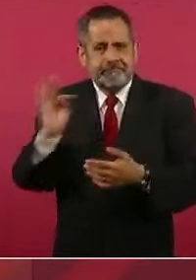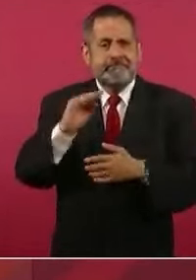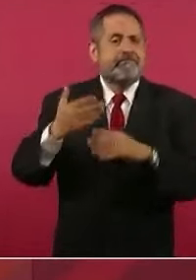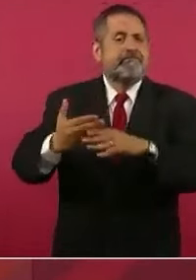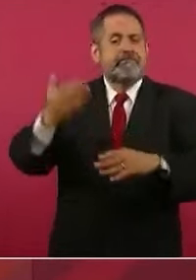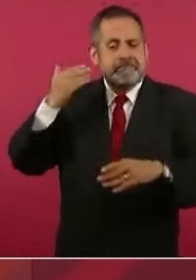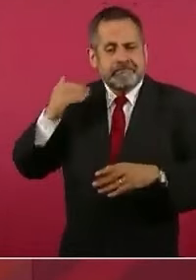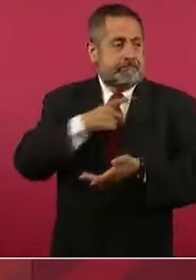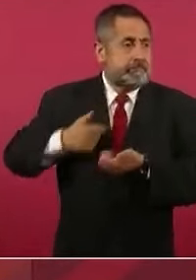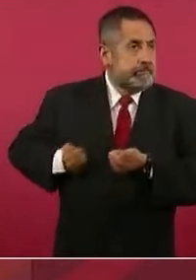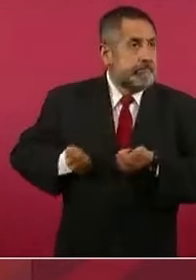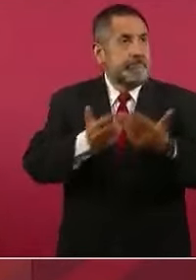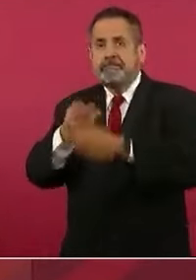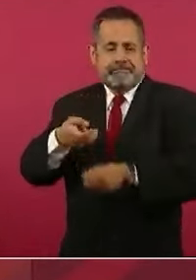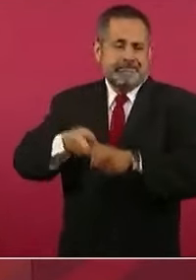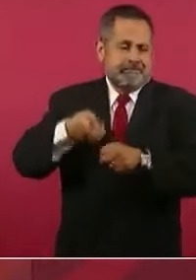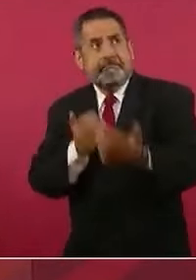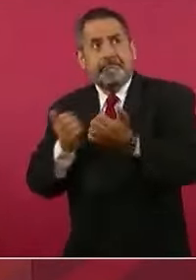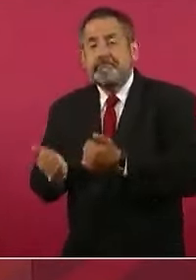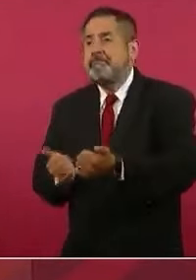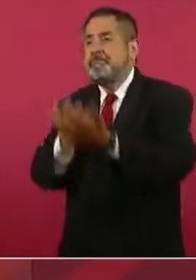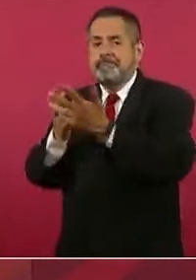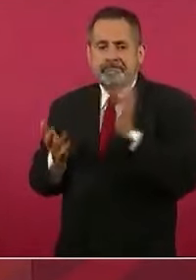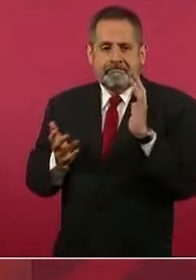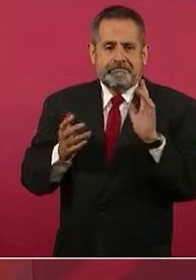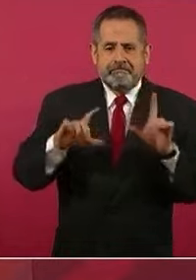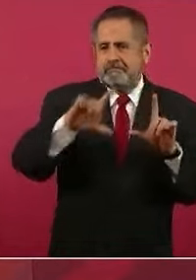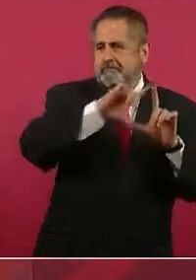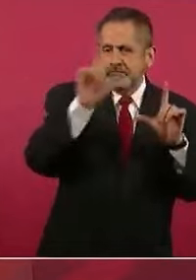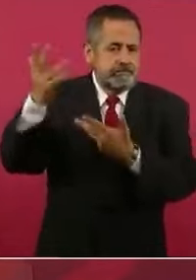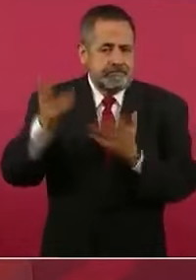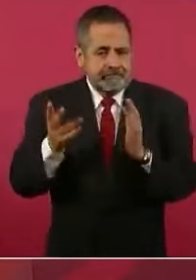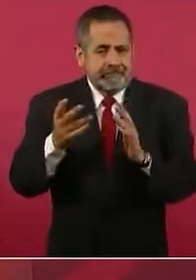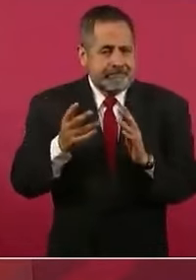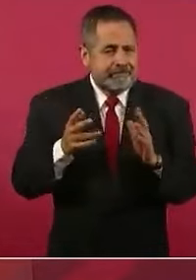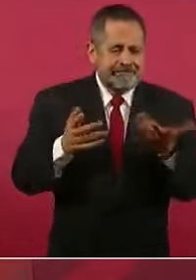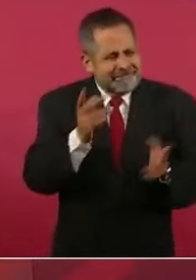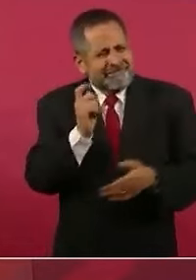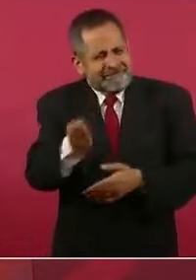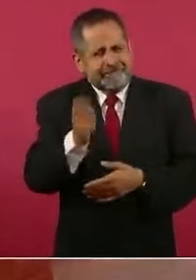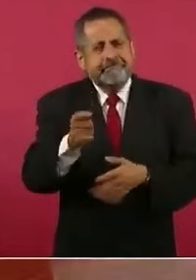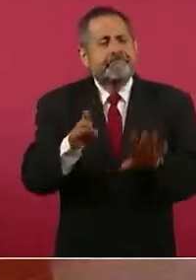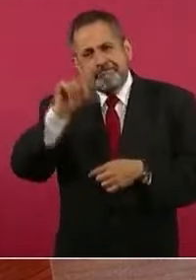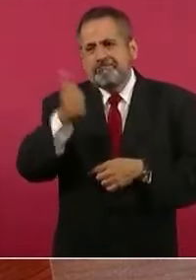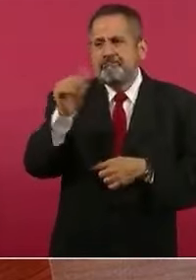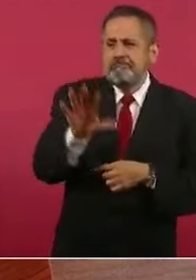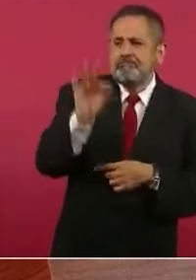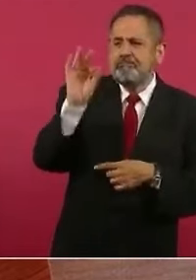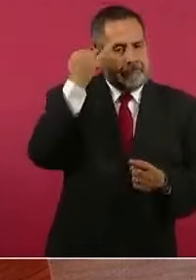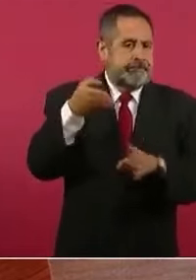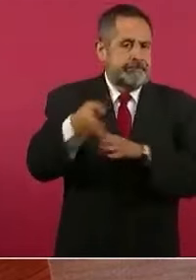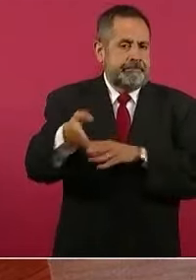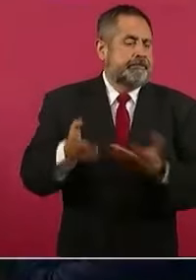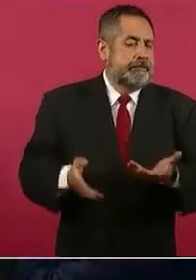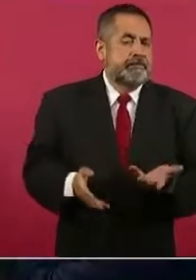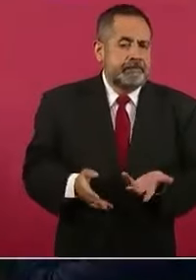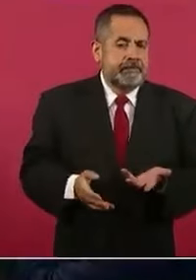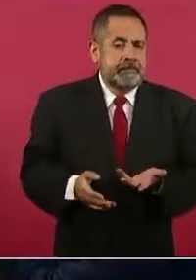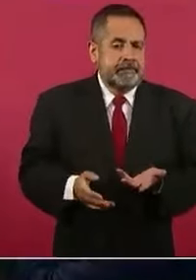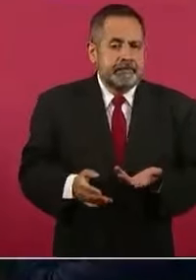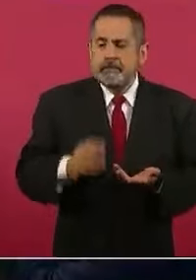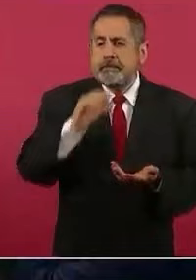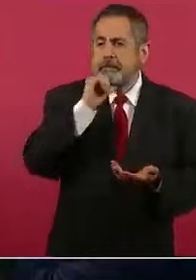de entregar cerveza, ya sea a nivel nacional o extranjero. Buscar la alternativa sin necesidad